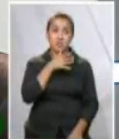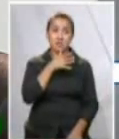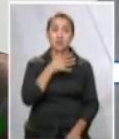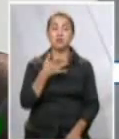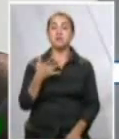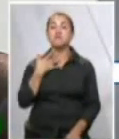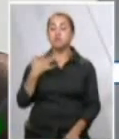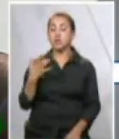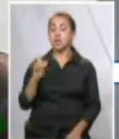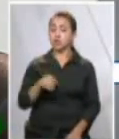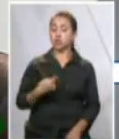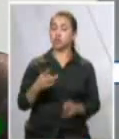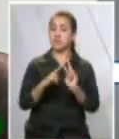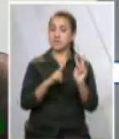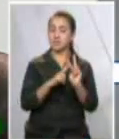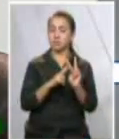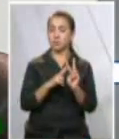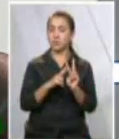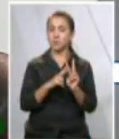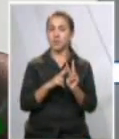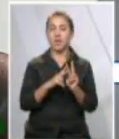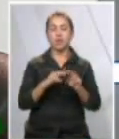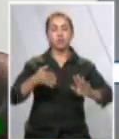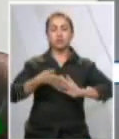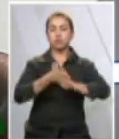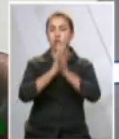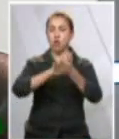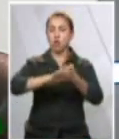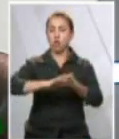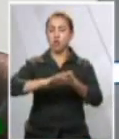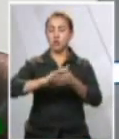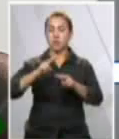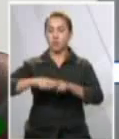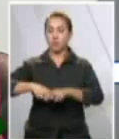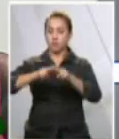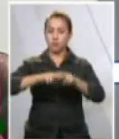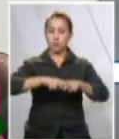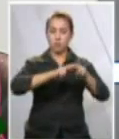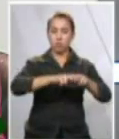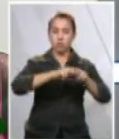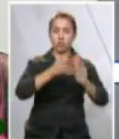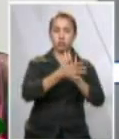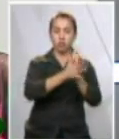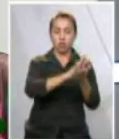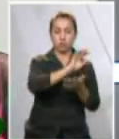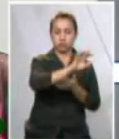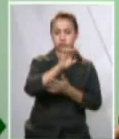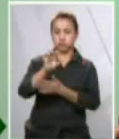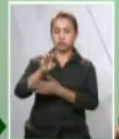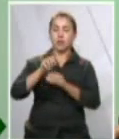No tengo la magnitud porque ¿sabes lo que hicimos? Fue poner transversalmente este componente en todos los fondos.